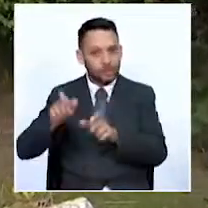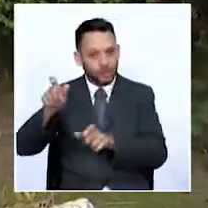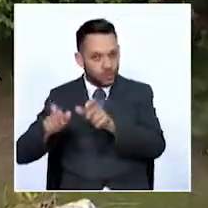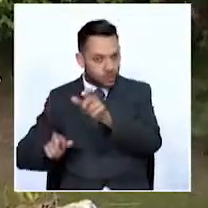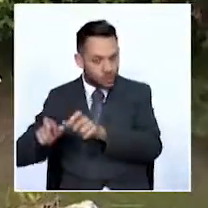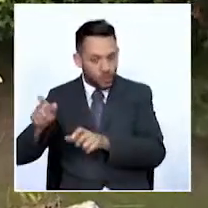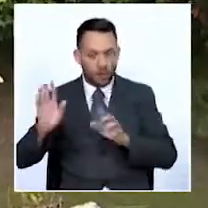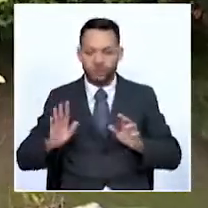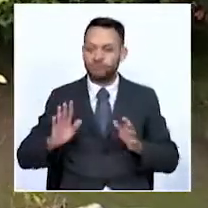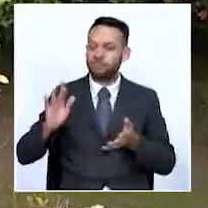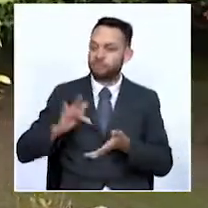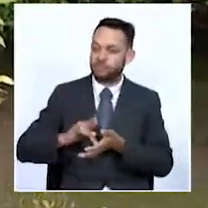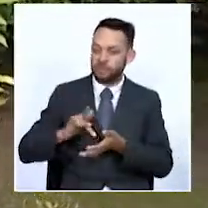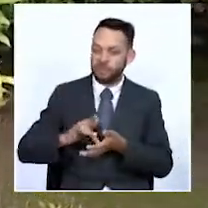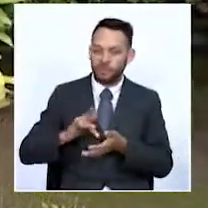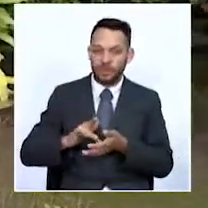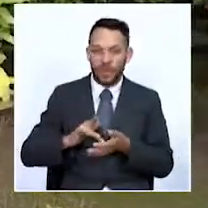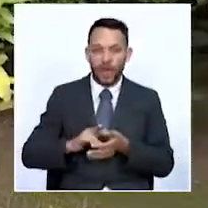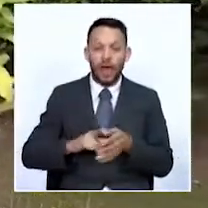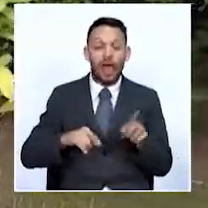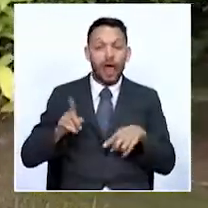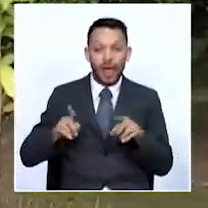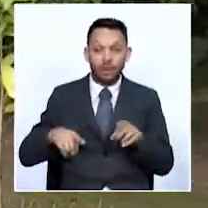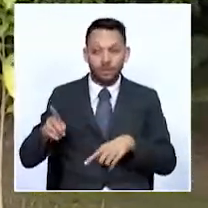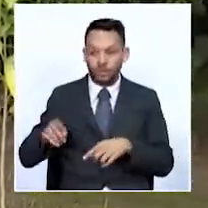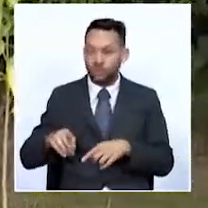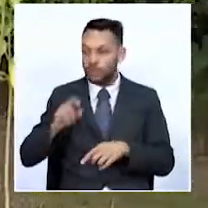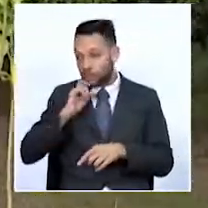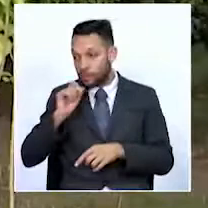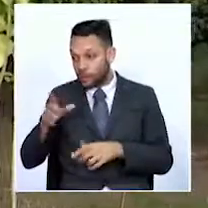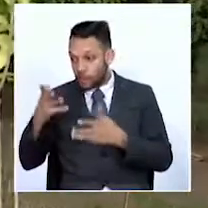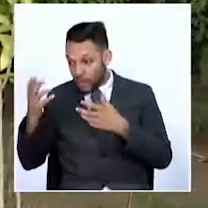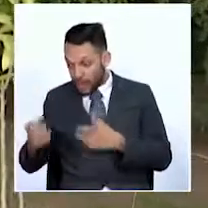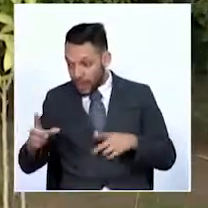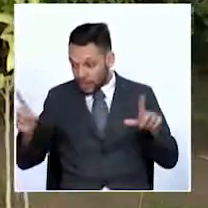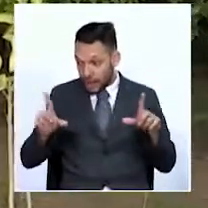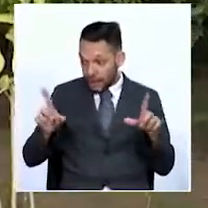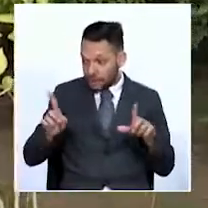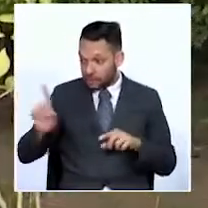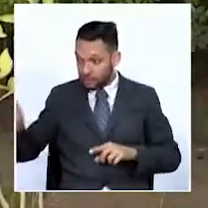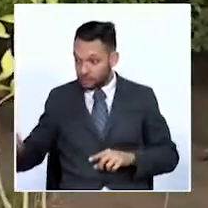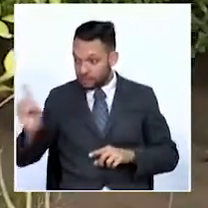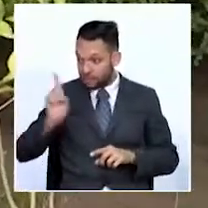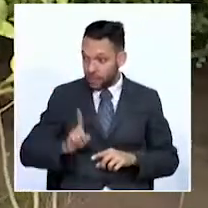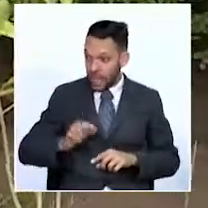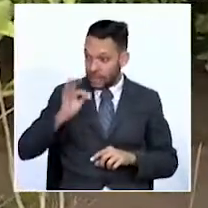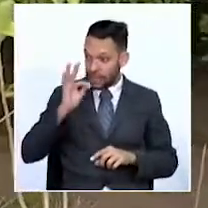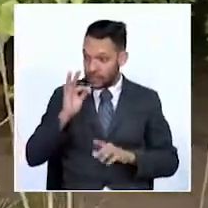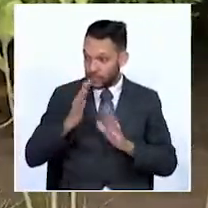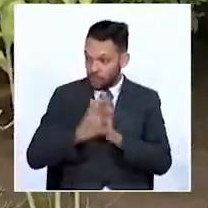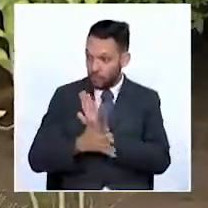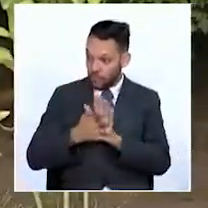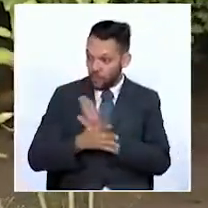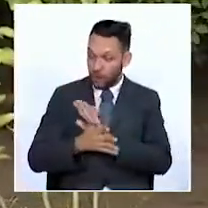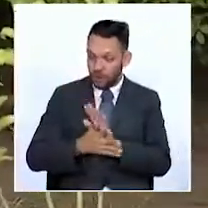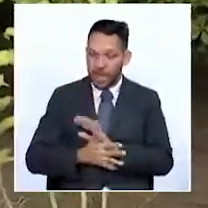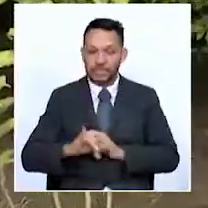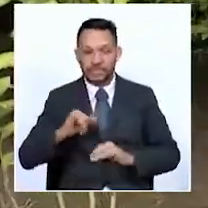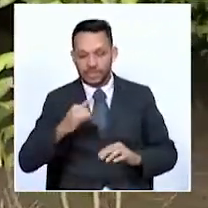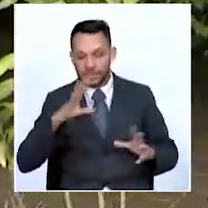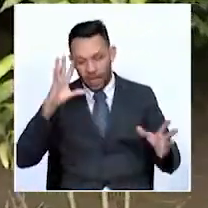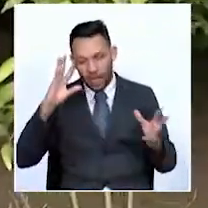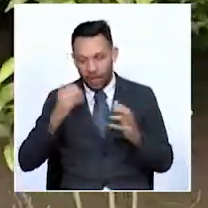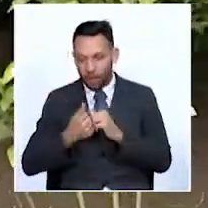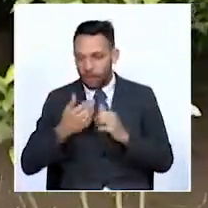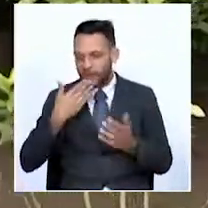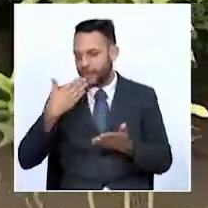agradecerles a tantos pacientes que nos permiten contar y compartir con ustedes las historias clínicas. Y hoy precisamente quiero contar un